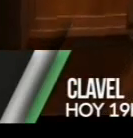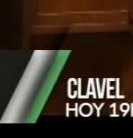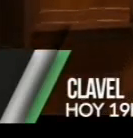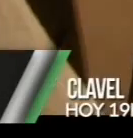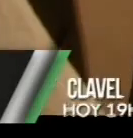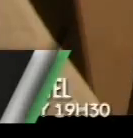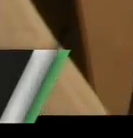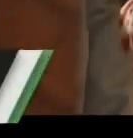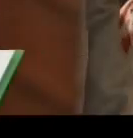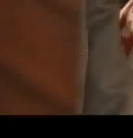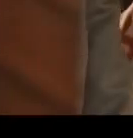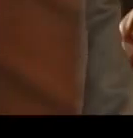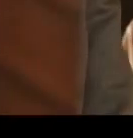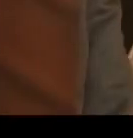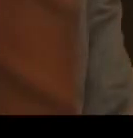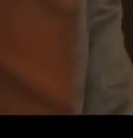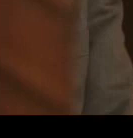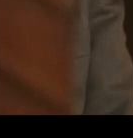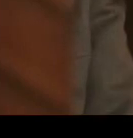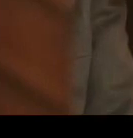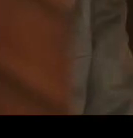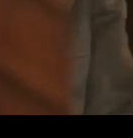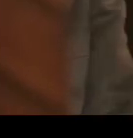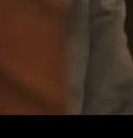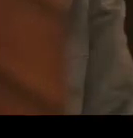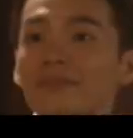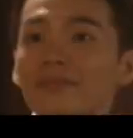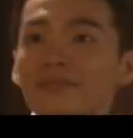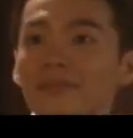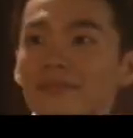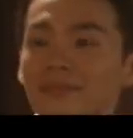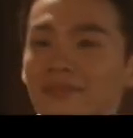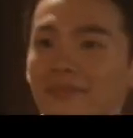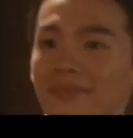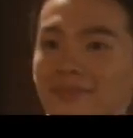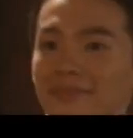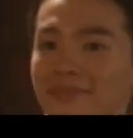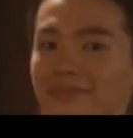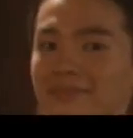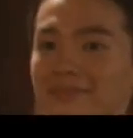Itoko recibe una sorpresa. Gracias.